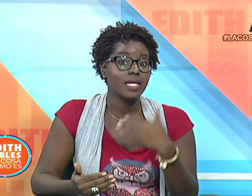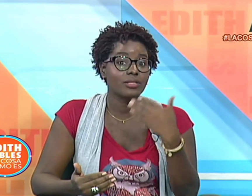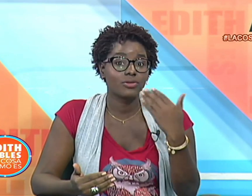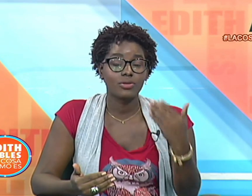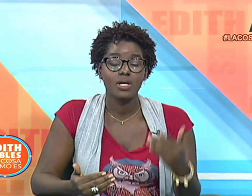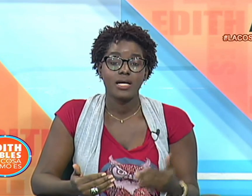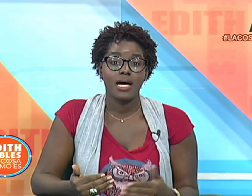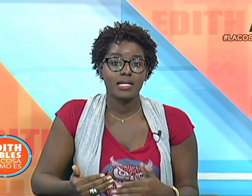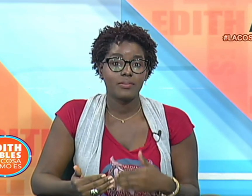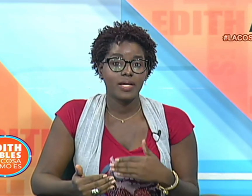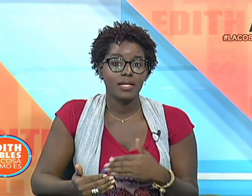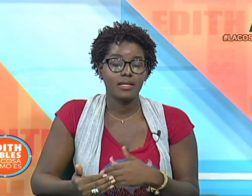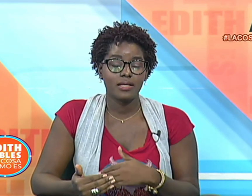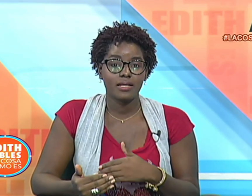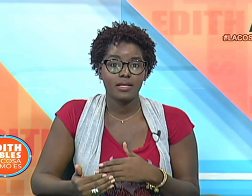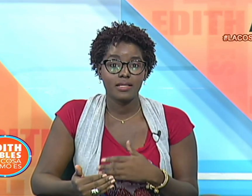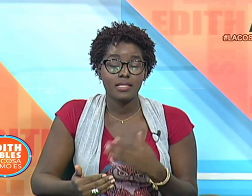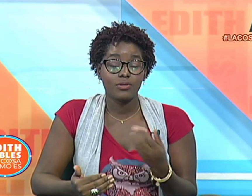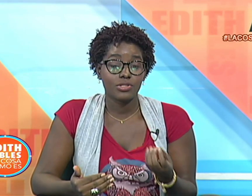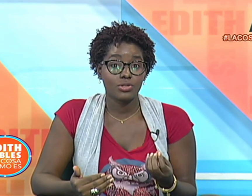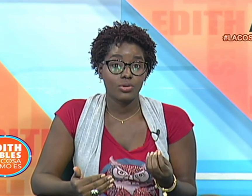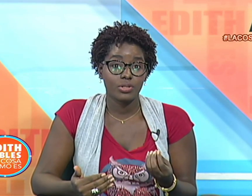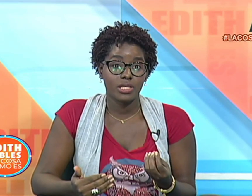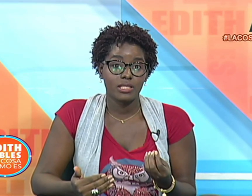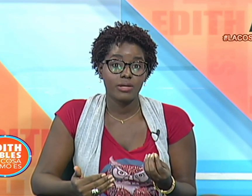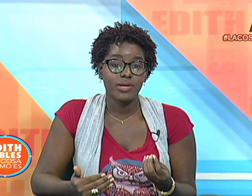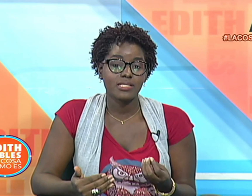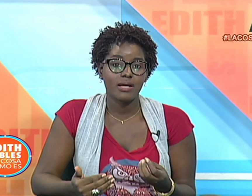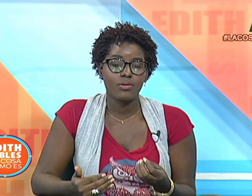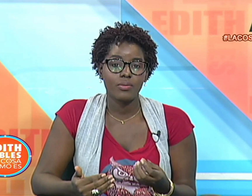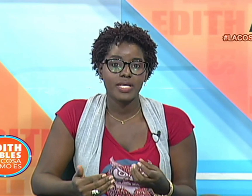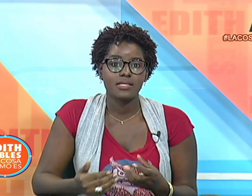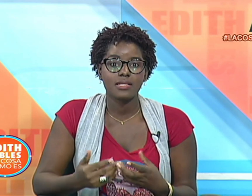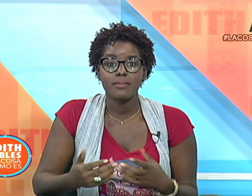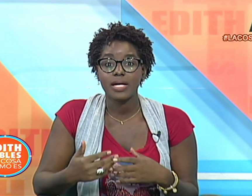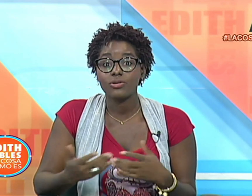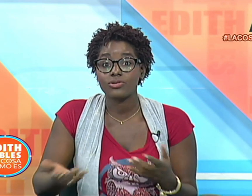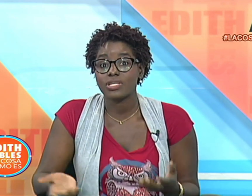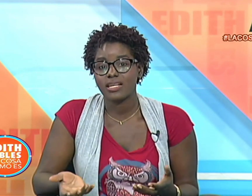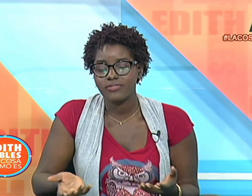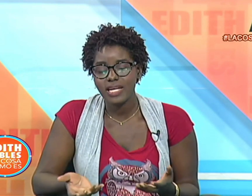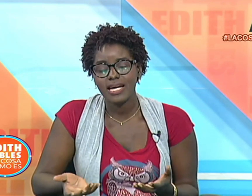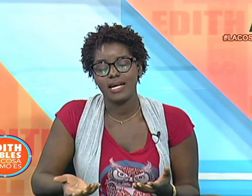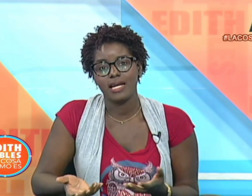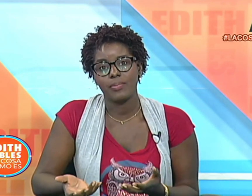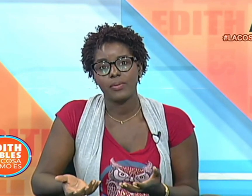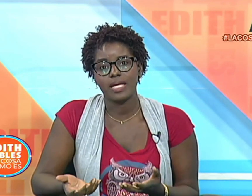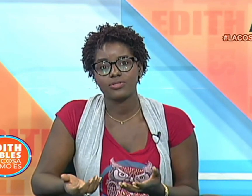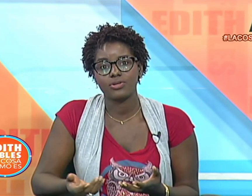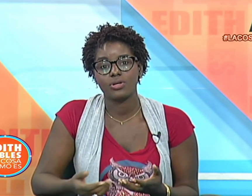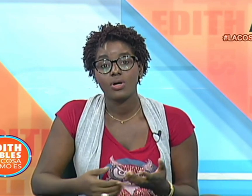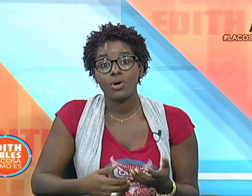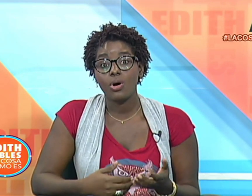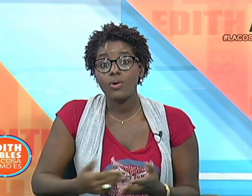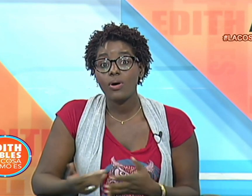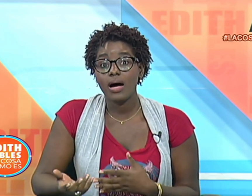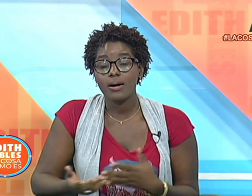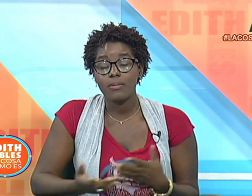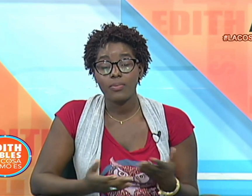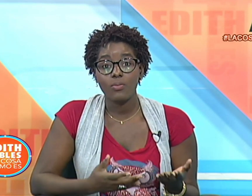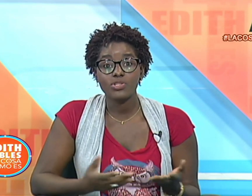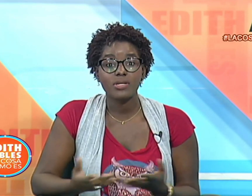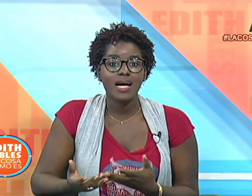crecimiento a nivel de nuestro de nuestra economía sin embargo no se refleja en la población como